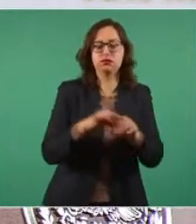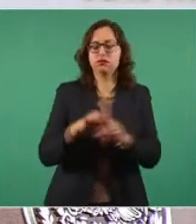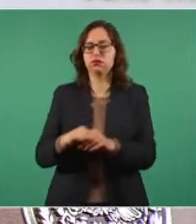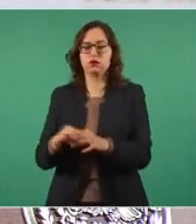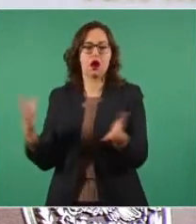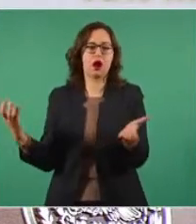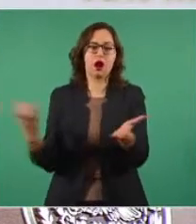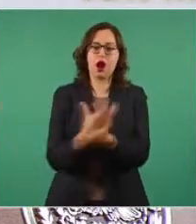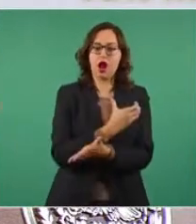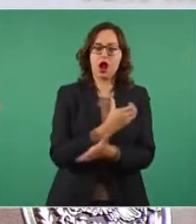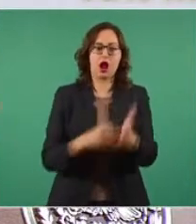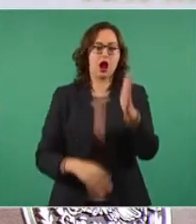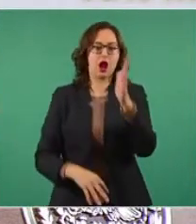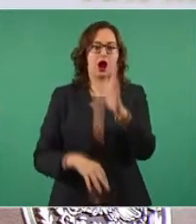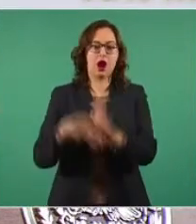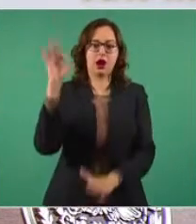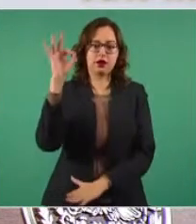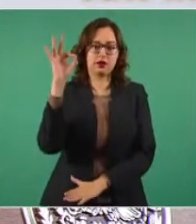establecer